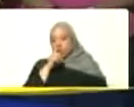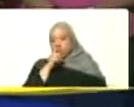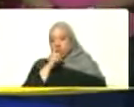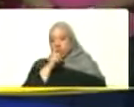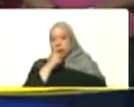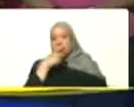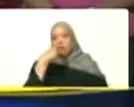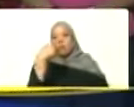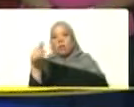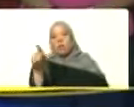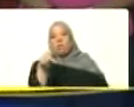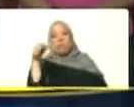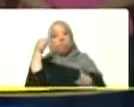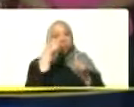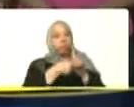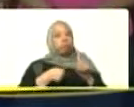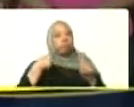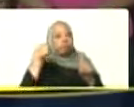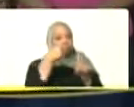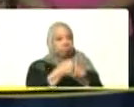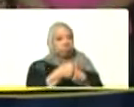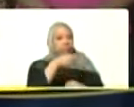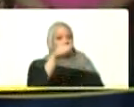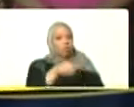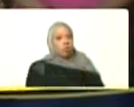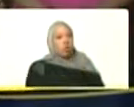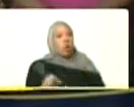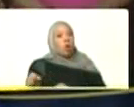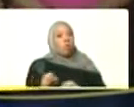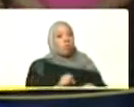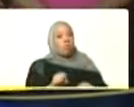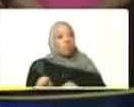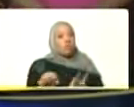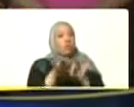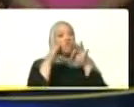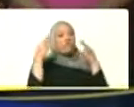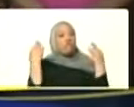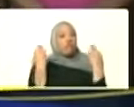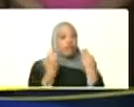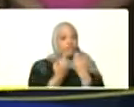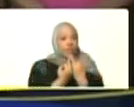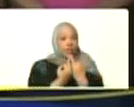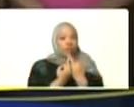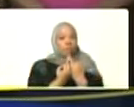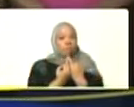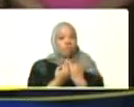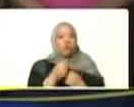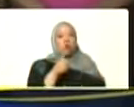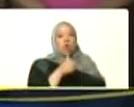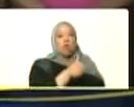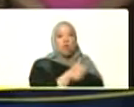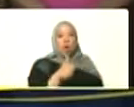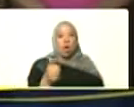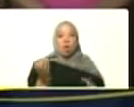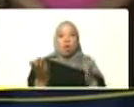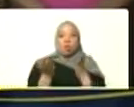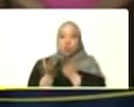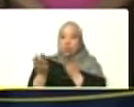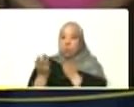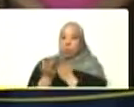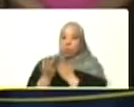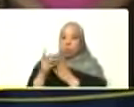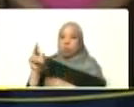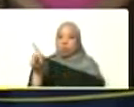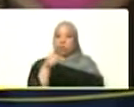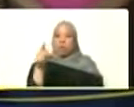su parroquia combativa está el movimiento bolivariano de familia en cada una de las unidades educativas de la